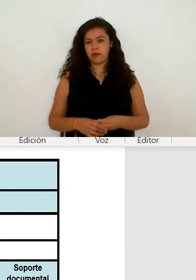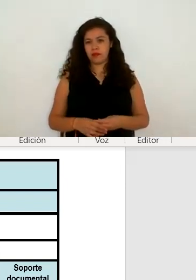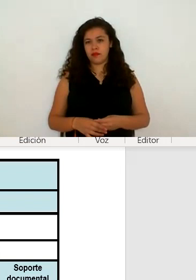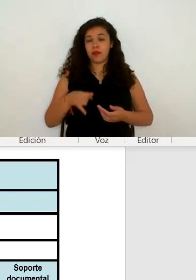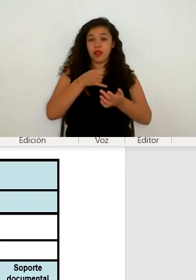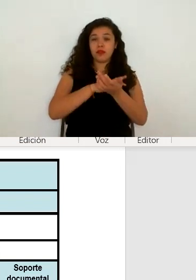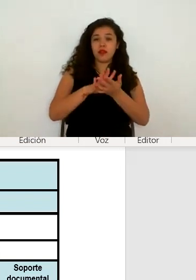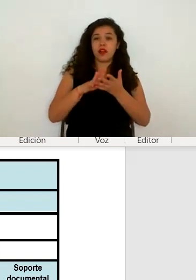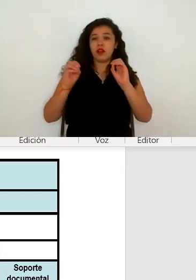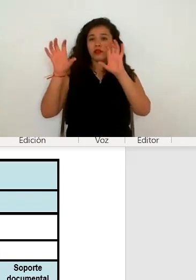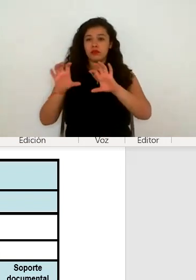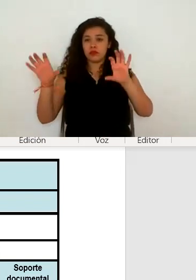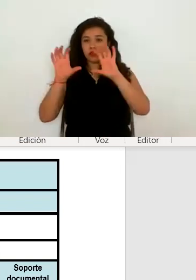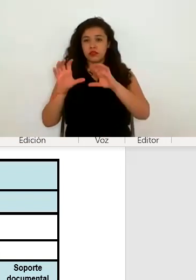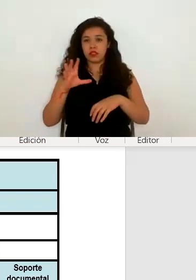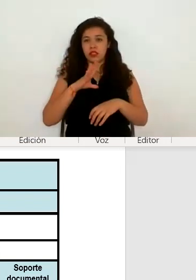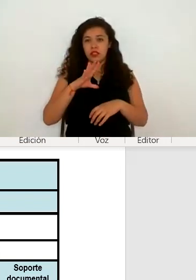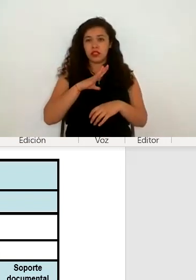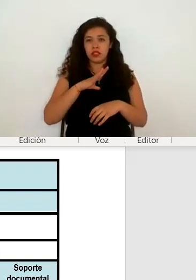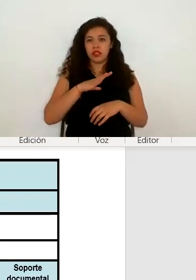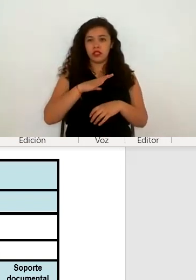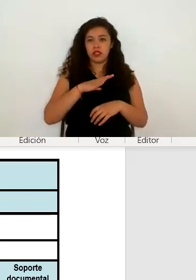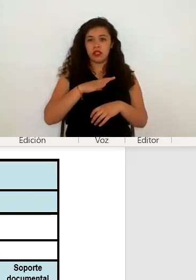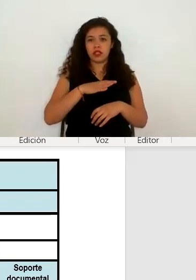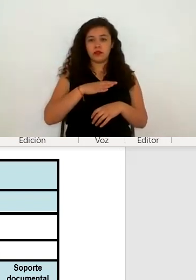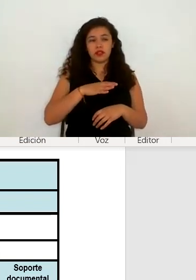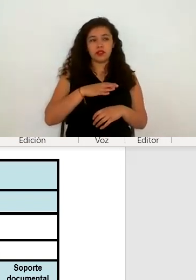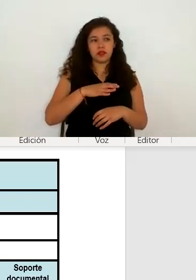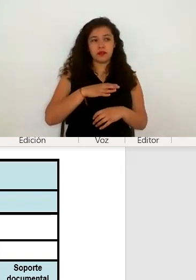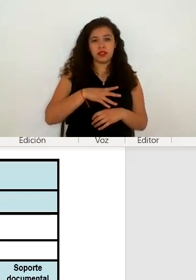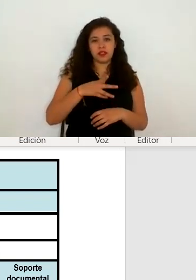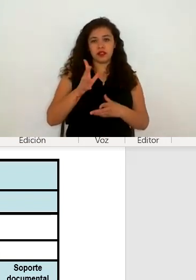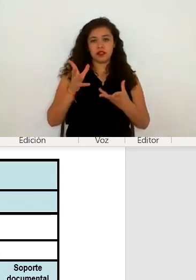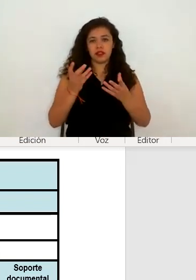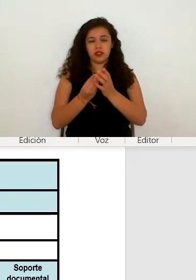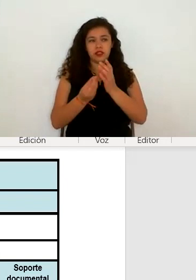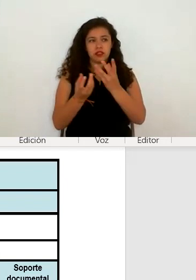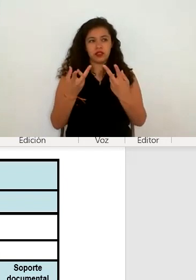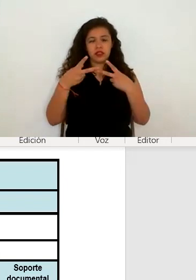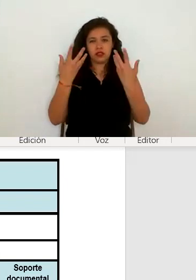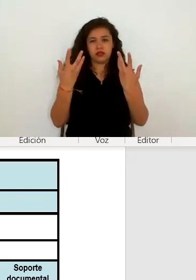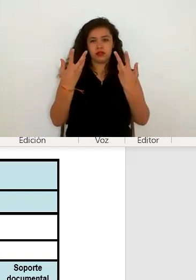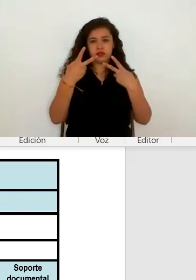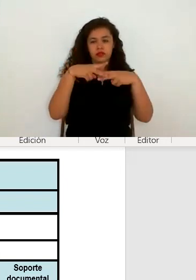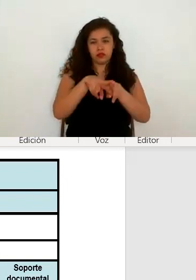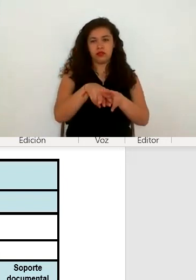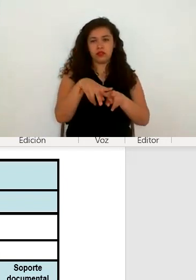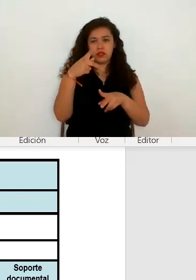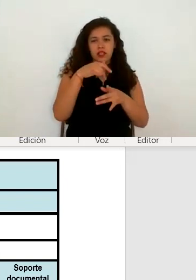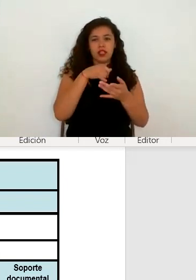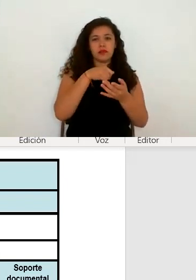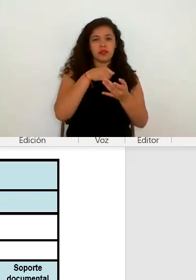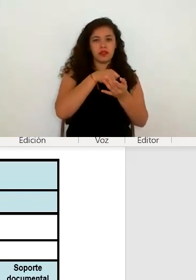electrónico. ¿Sí? Hablábamos de los expedientes híbridos, ¿no? Entonces puede ser que tengan los dos. En este caso sus informes